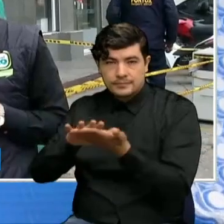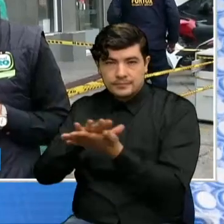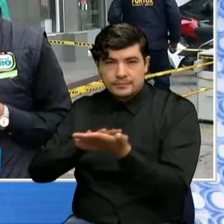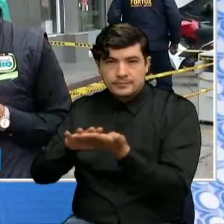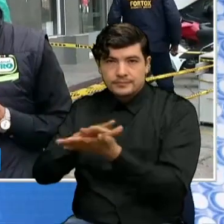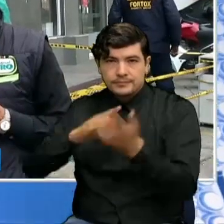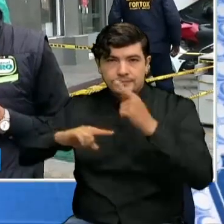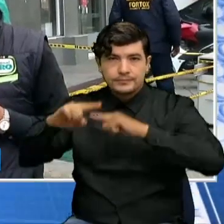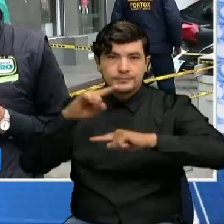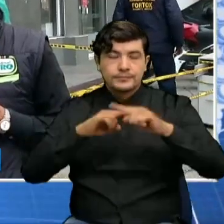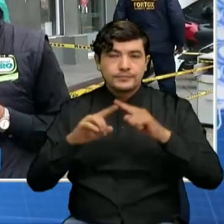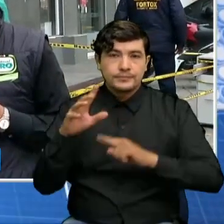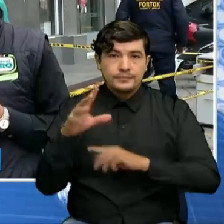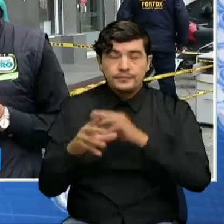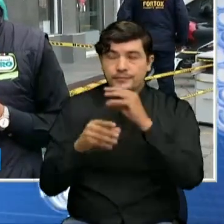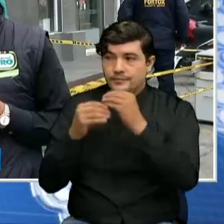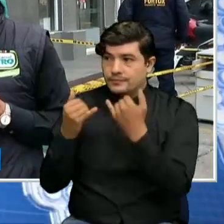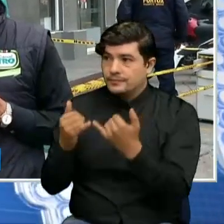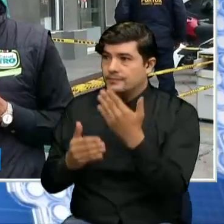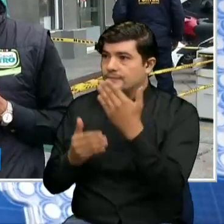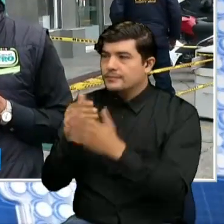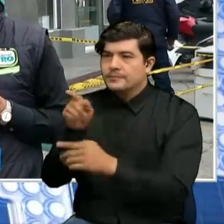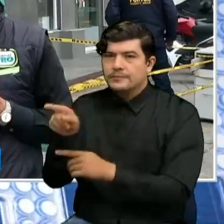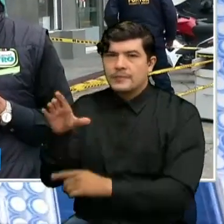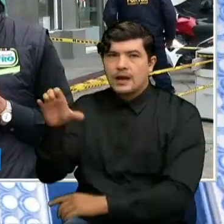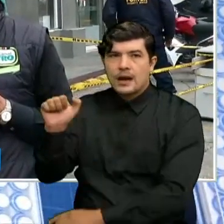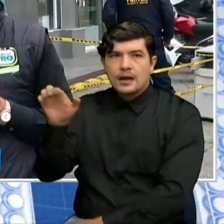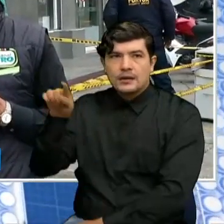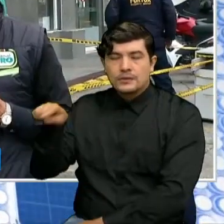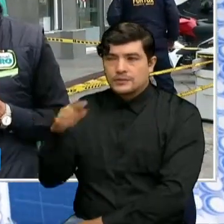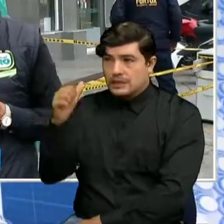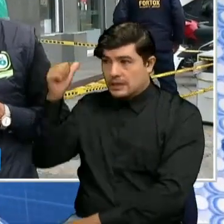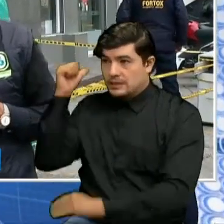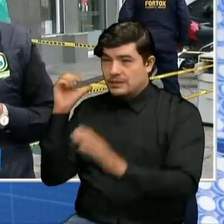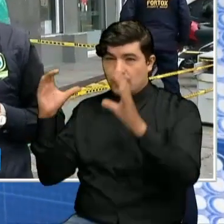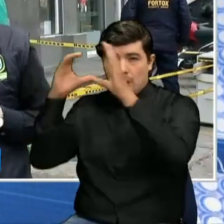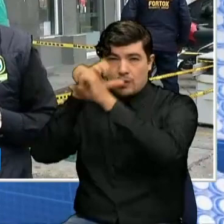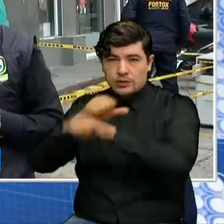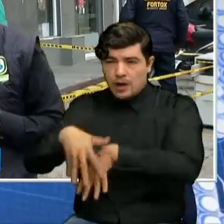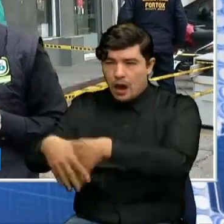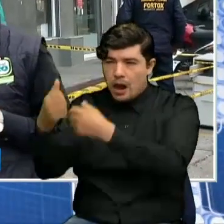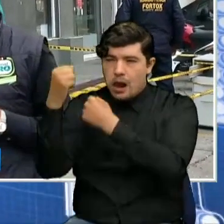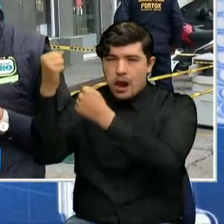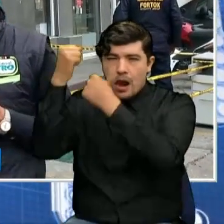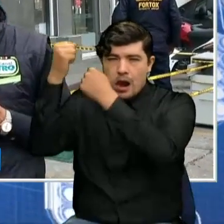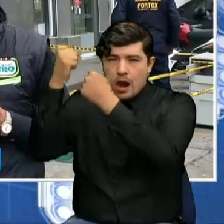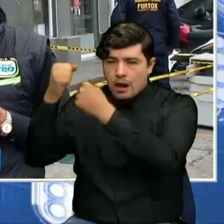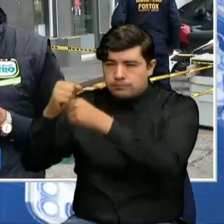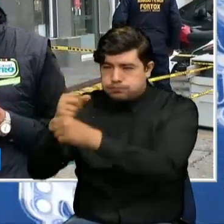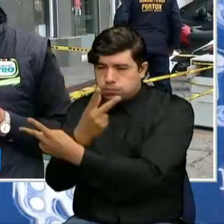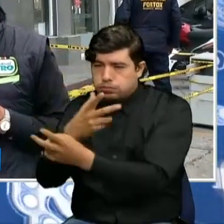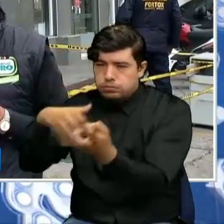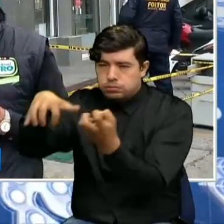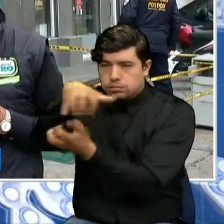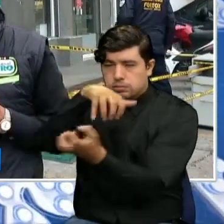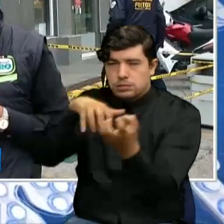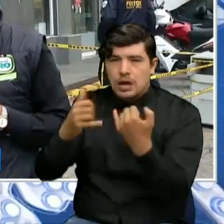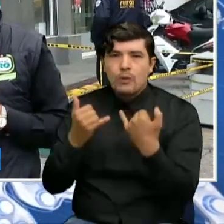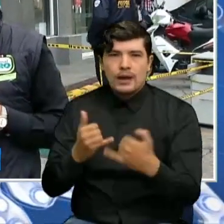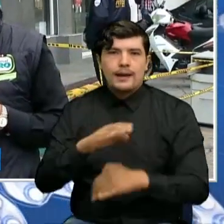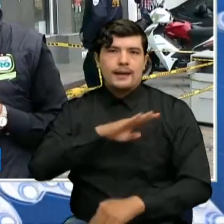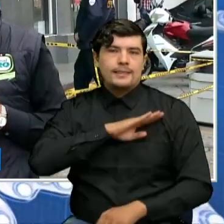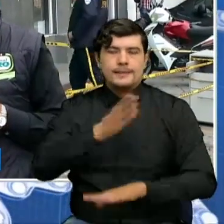De los disturbios registrados en la noche anterior, el alcalde de Bucaramanga insiste en la mesa de trabajo Pido la Palabra. En esta oportunidad,